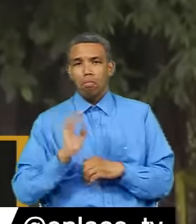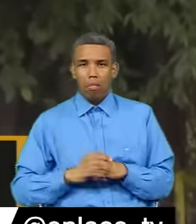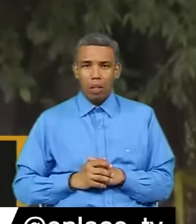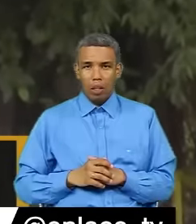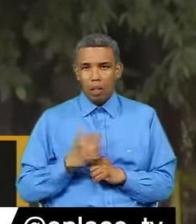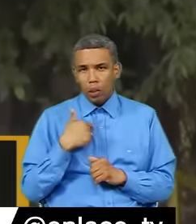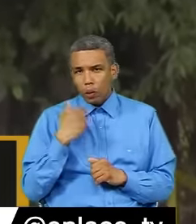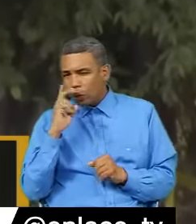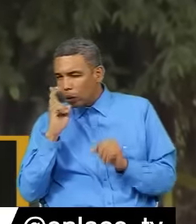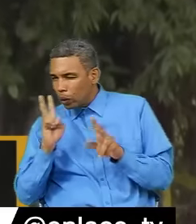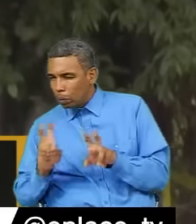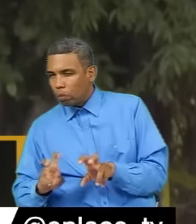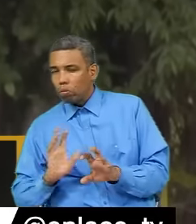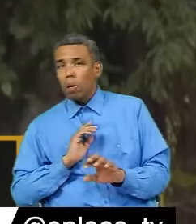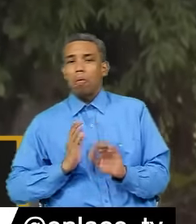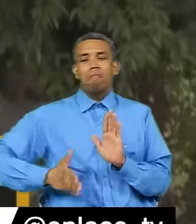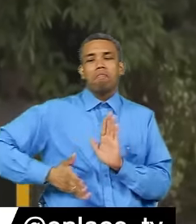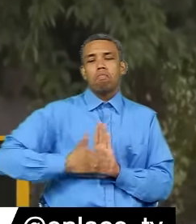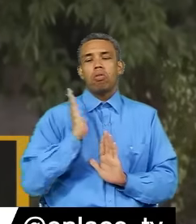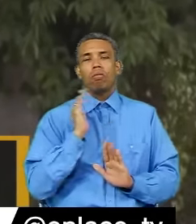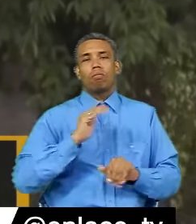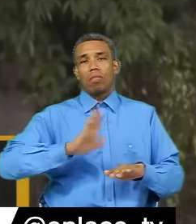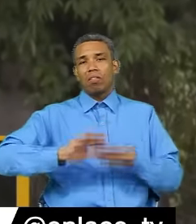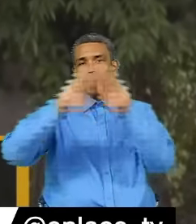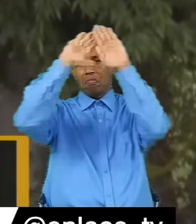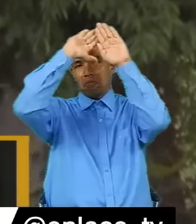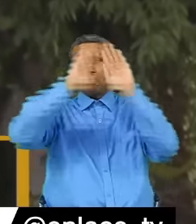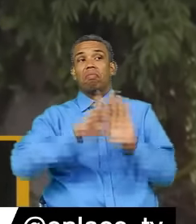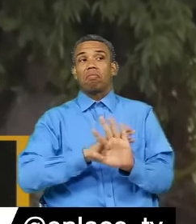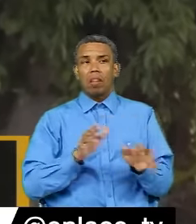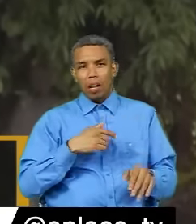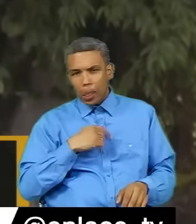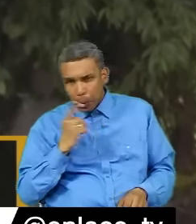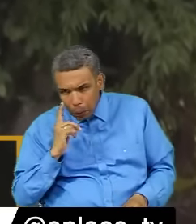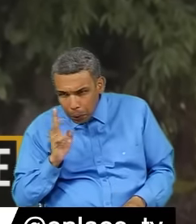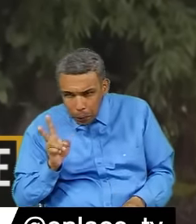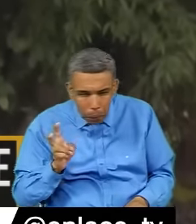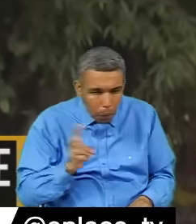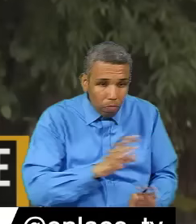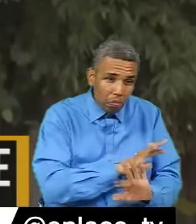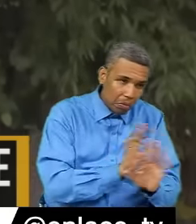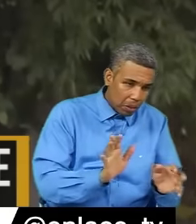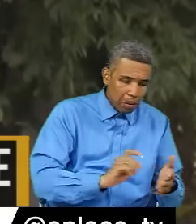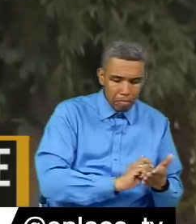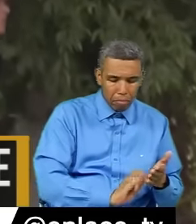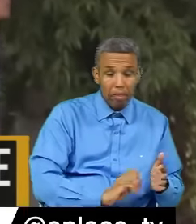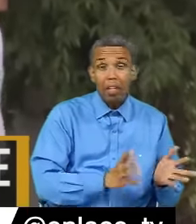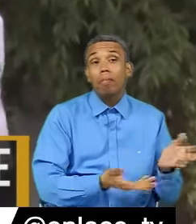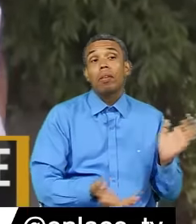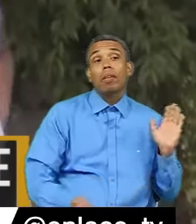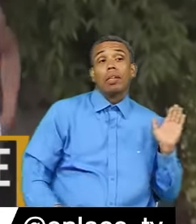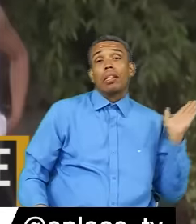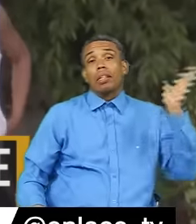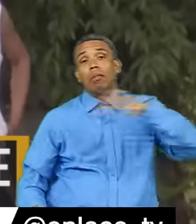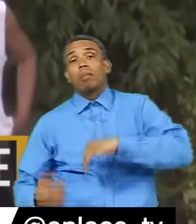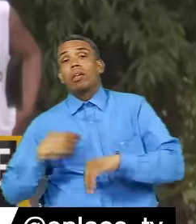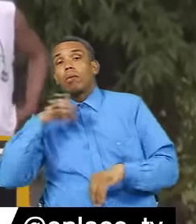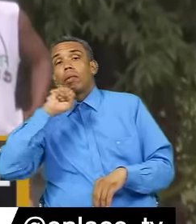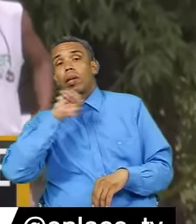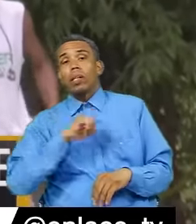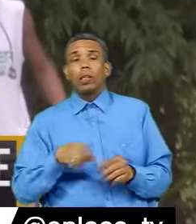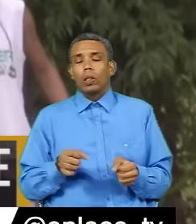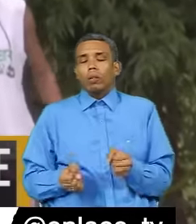centro, venía desplazándose ya de regreso hacia el municipio de Barranca Bermeja y lamentablemente pues sufre este accidente. El